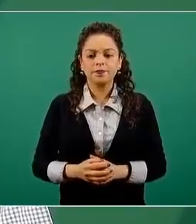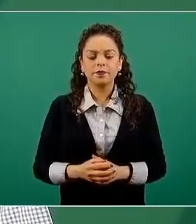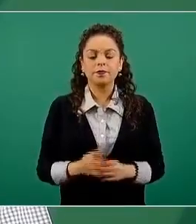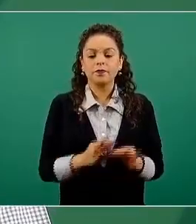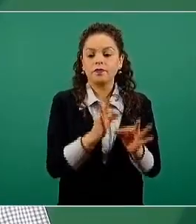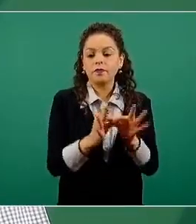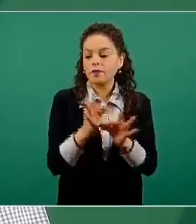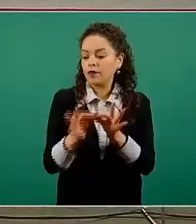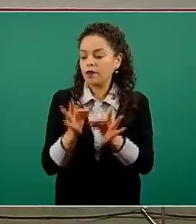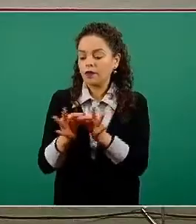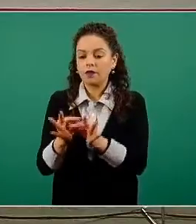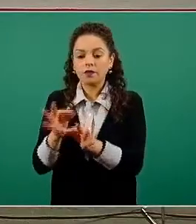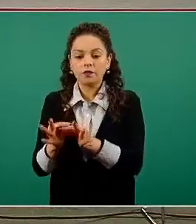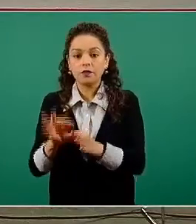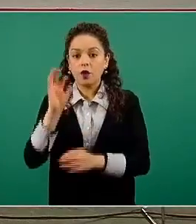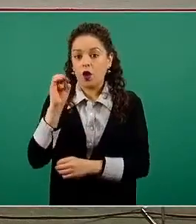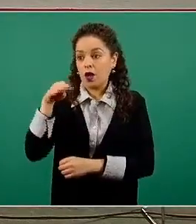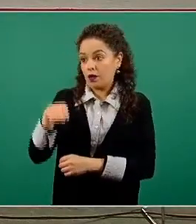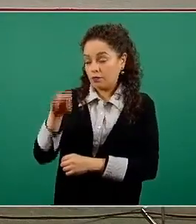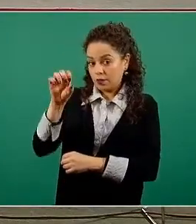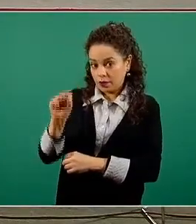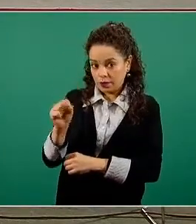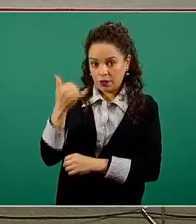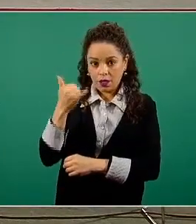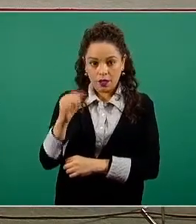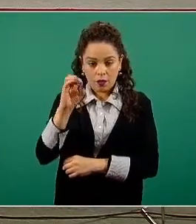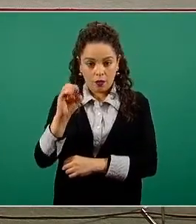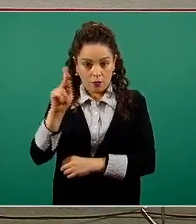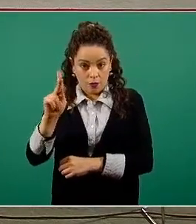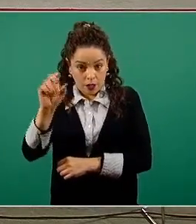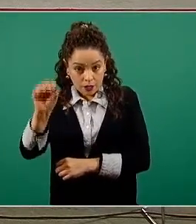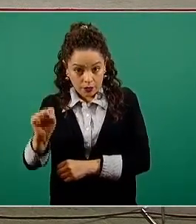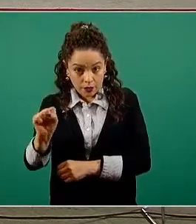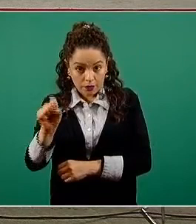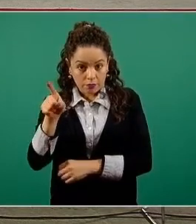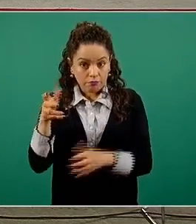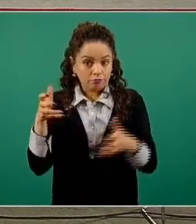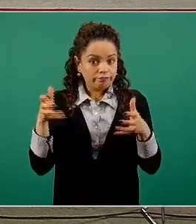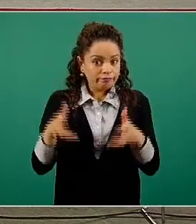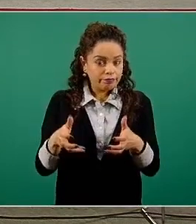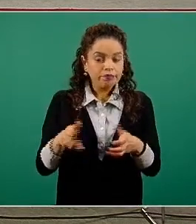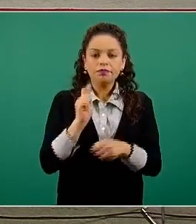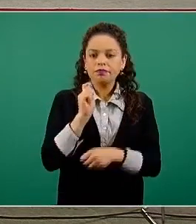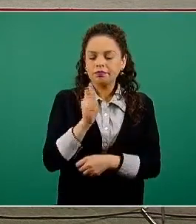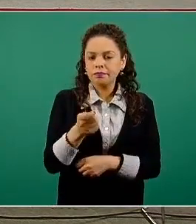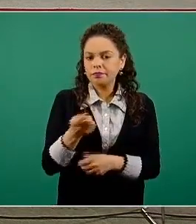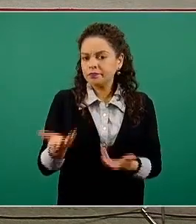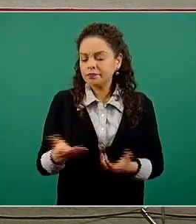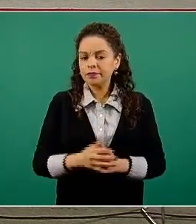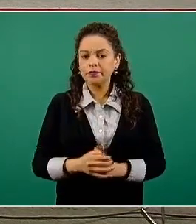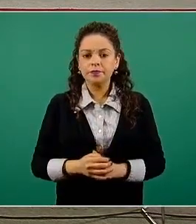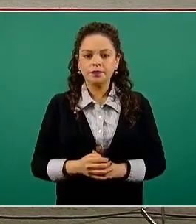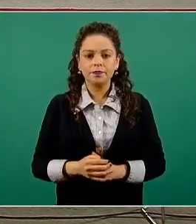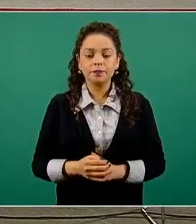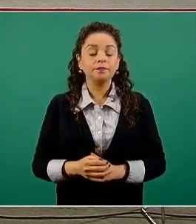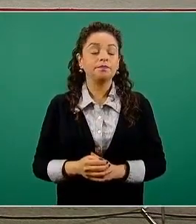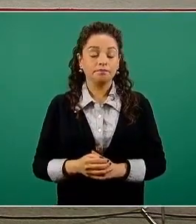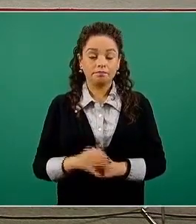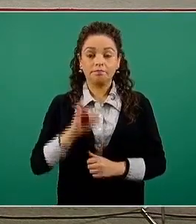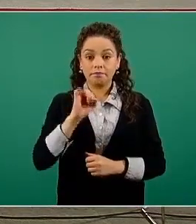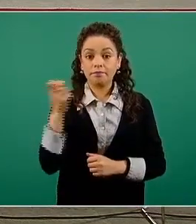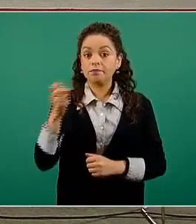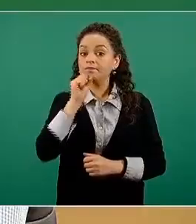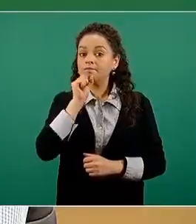puntuales de la Organización Mundial de la Salud y de la Organización Panamericana de la Salud, que es para nuestro efecto el organismo